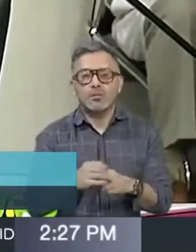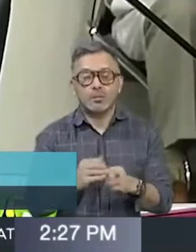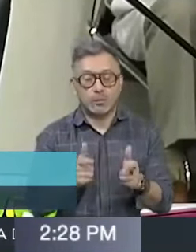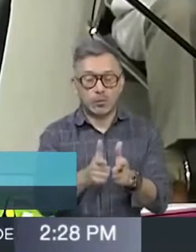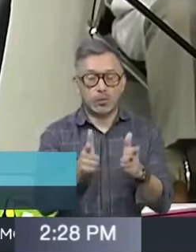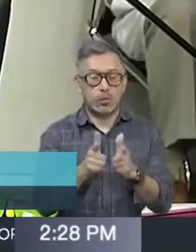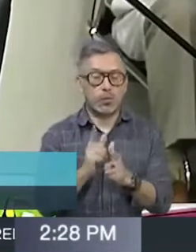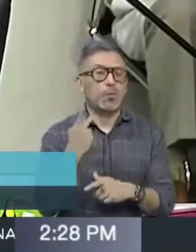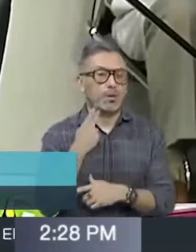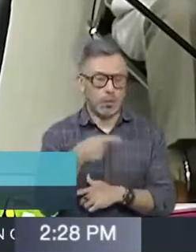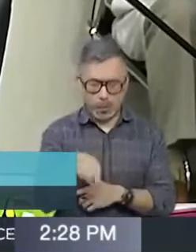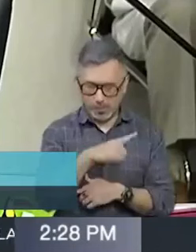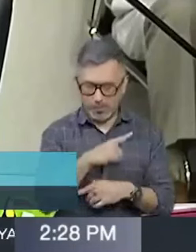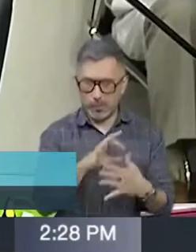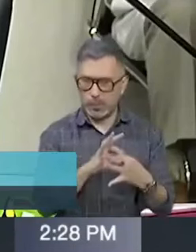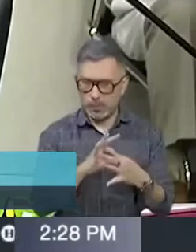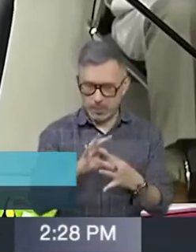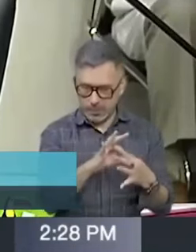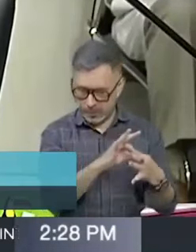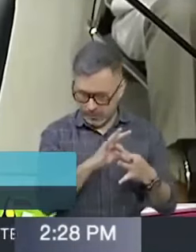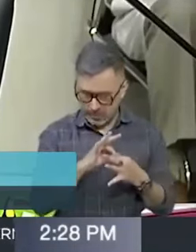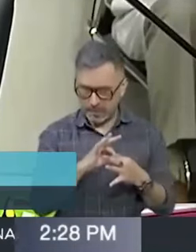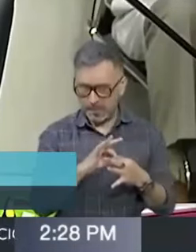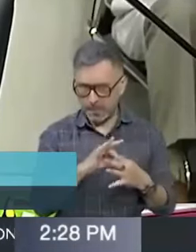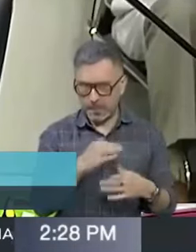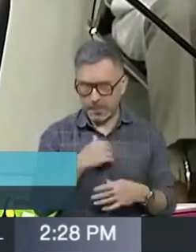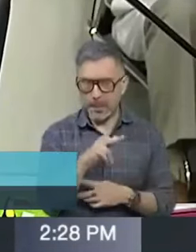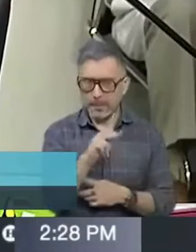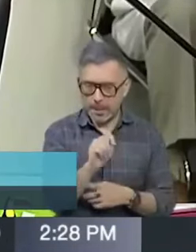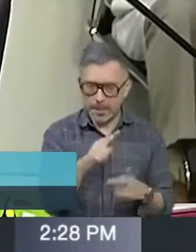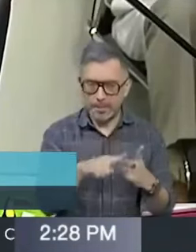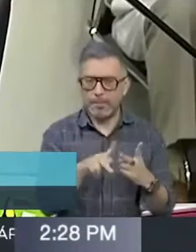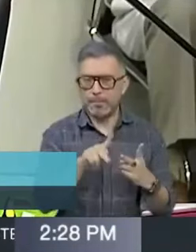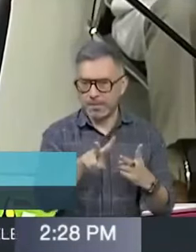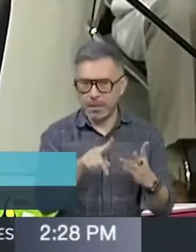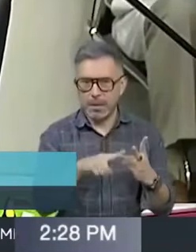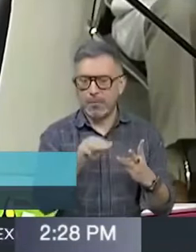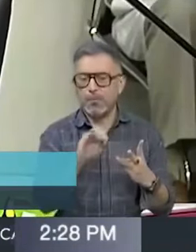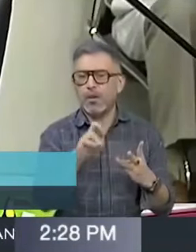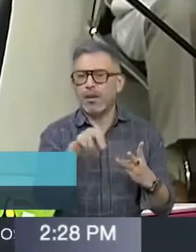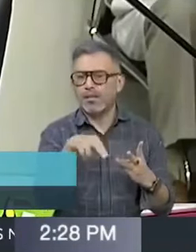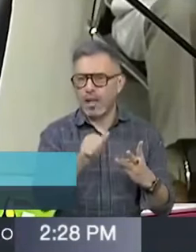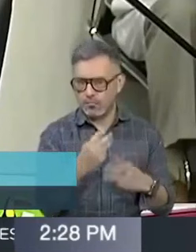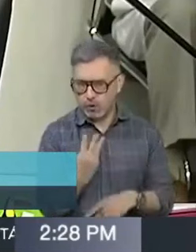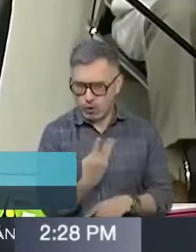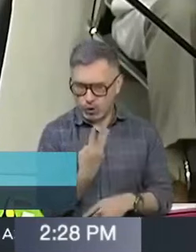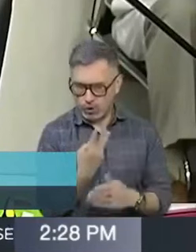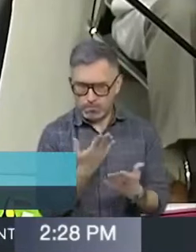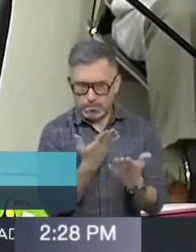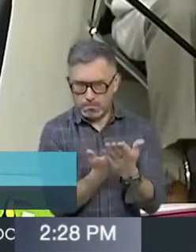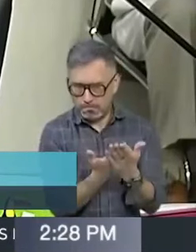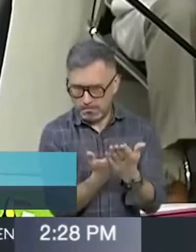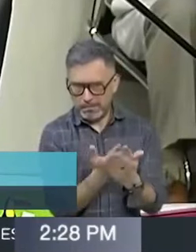integramos la coalición nuestra el partido del trabajo el partido verde morena es solicitarle al INE que